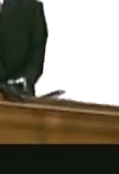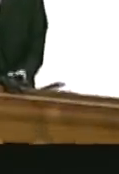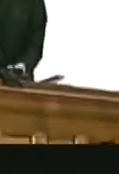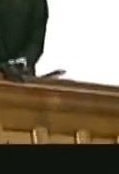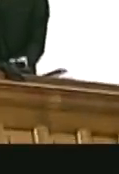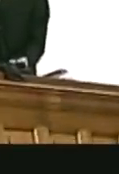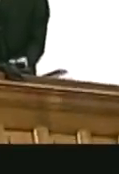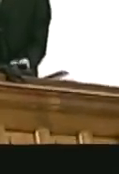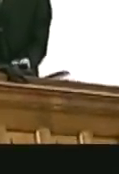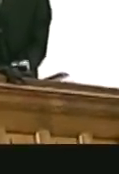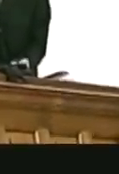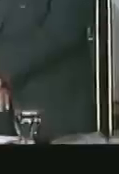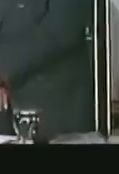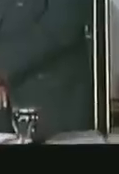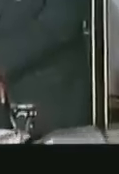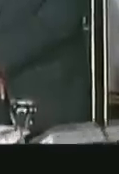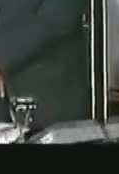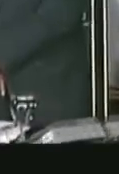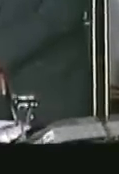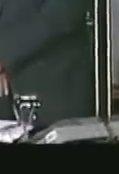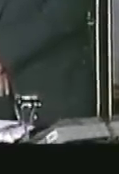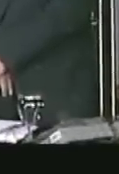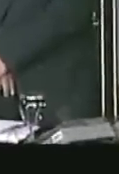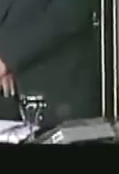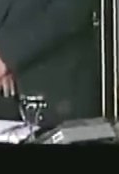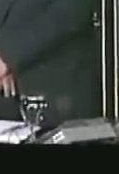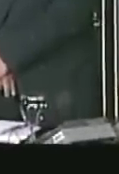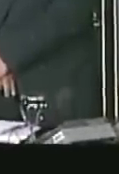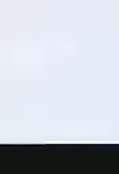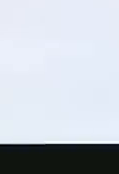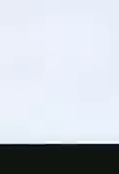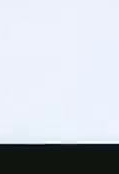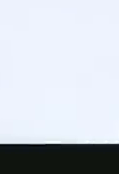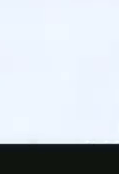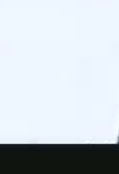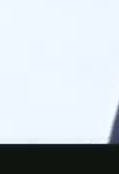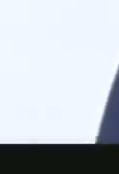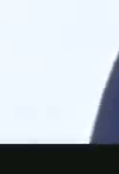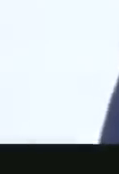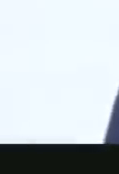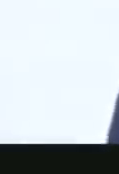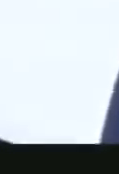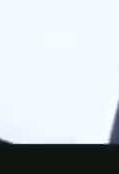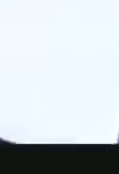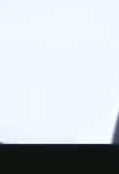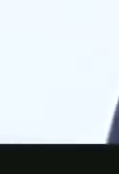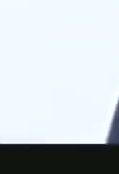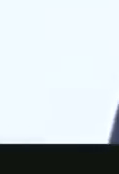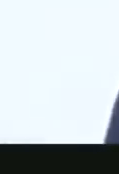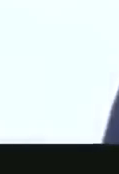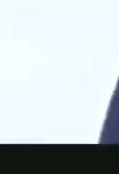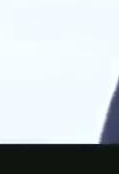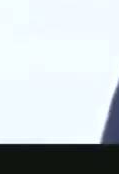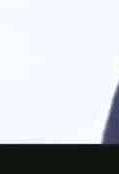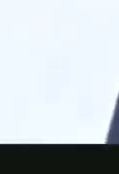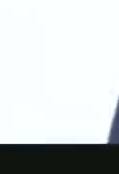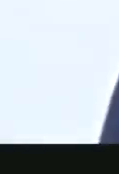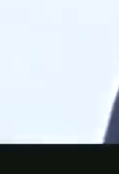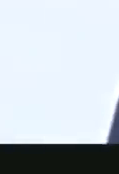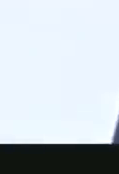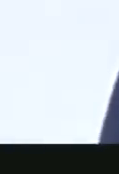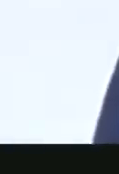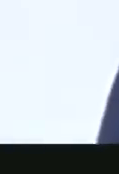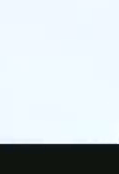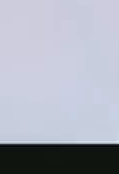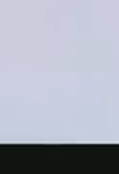la vida nueva, a la patria nueva, a la Quinta República Venezolana. En este juramento va la vida entera por el futuro